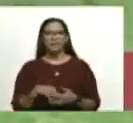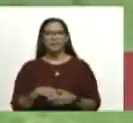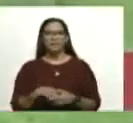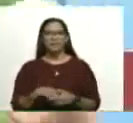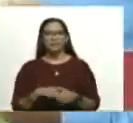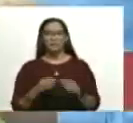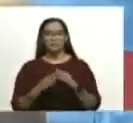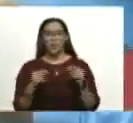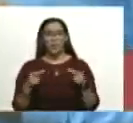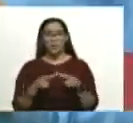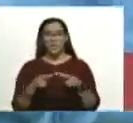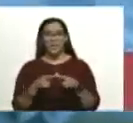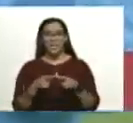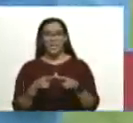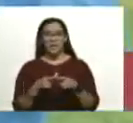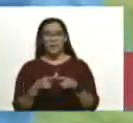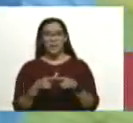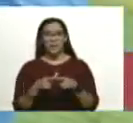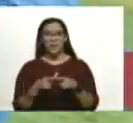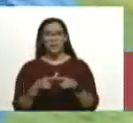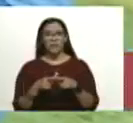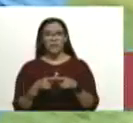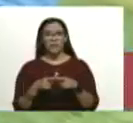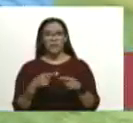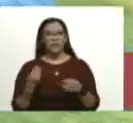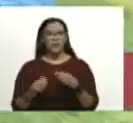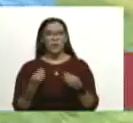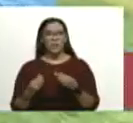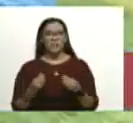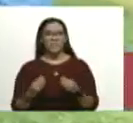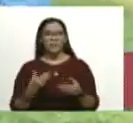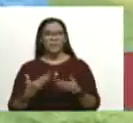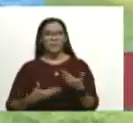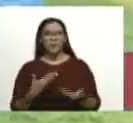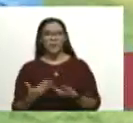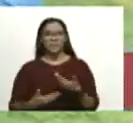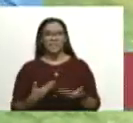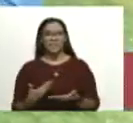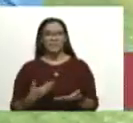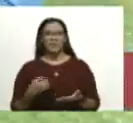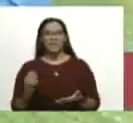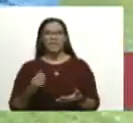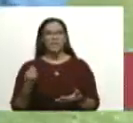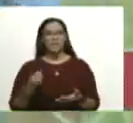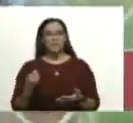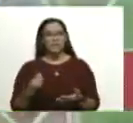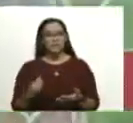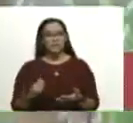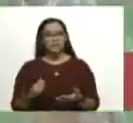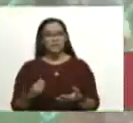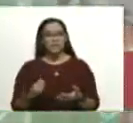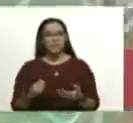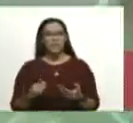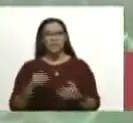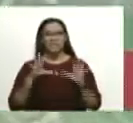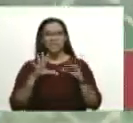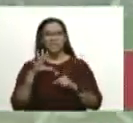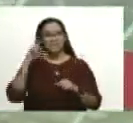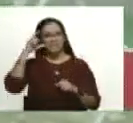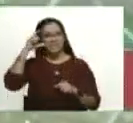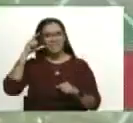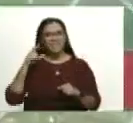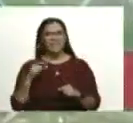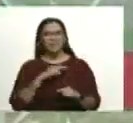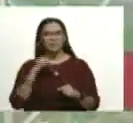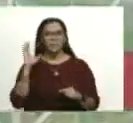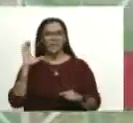con todo el equipo del Ministerio de Ecosocialismo? ¿Cómo fue ese proceso? ¿Cómo se inició y cómo se materializa posteriormente que hace 15 días hayan llegado a nuestro